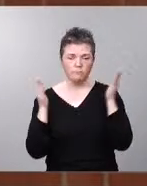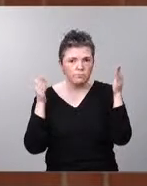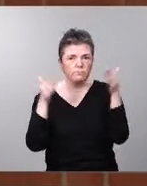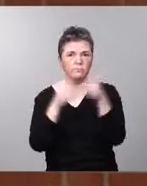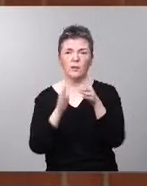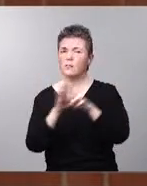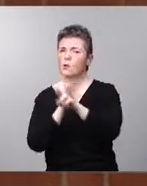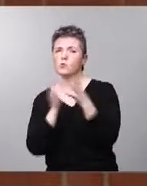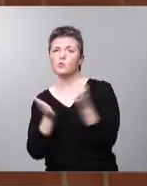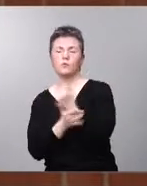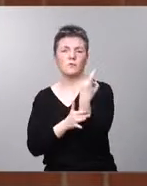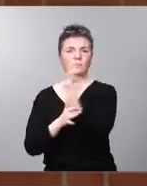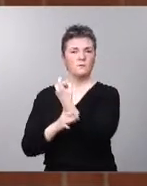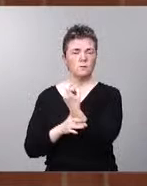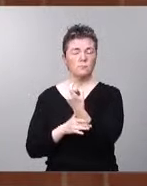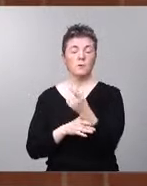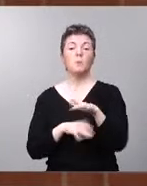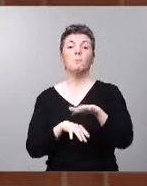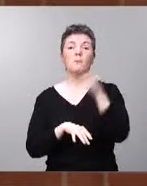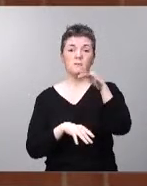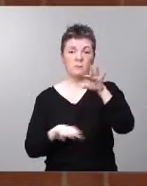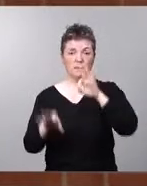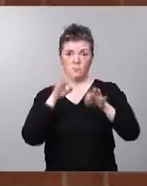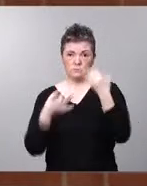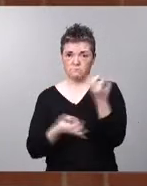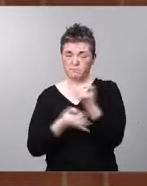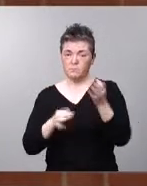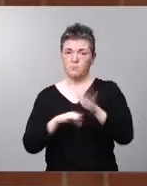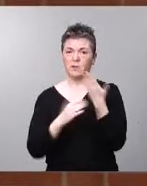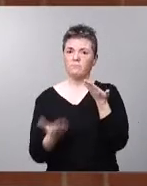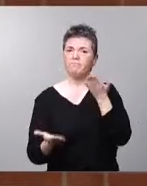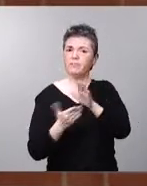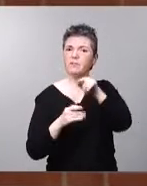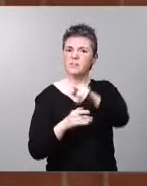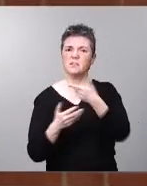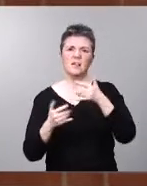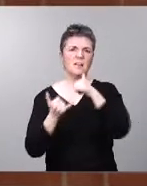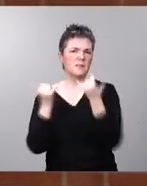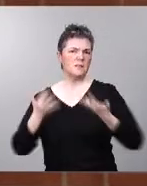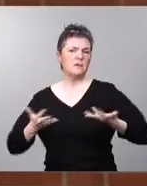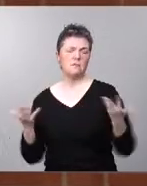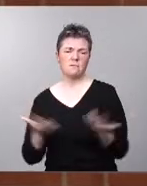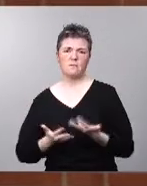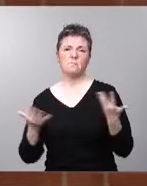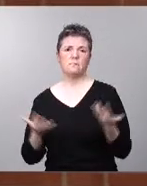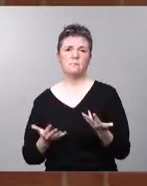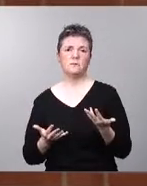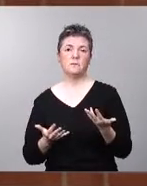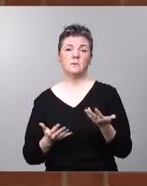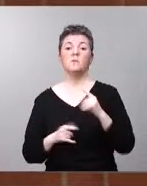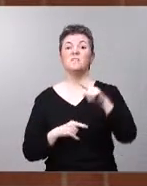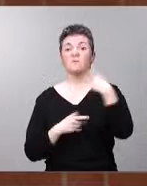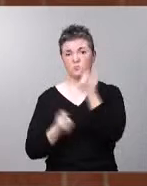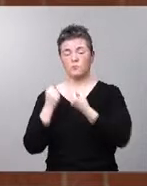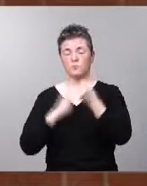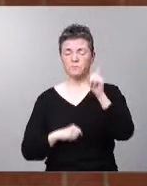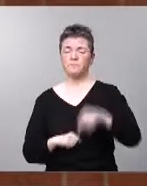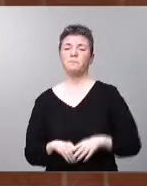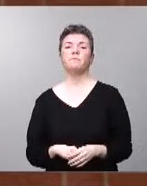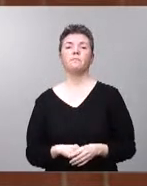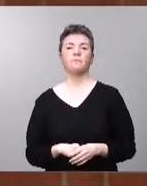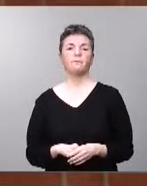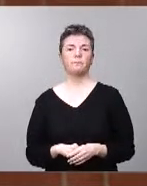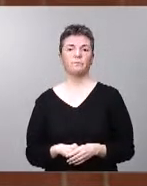y tomando las decisiones oportunas para hacer frente a esta grave crisis y a sus efectos económicos la